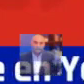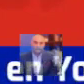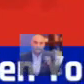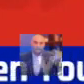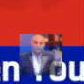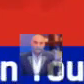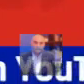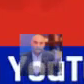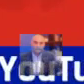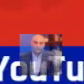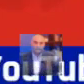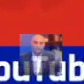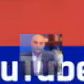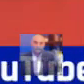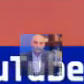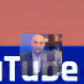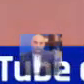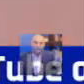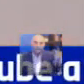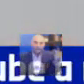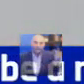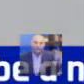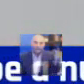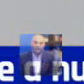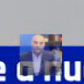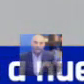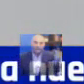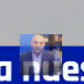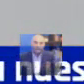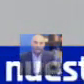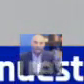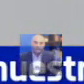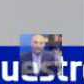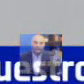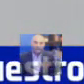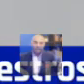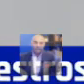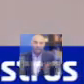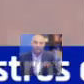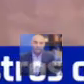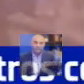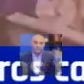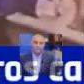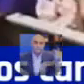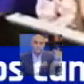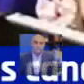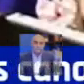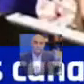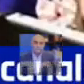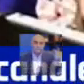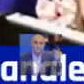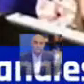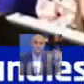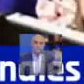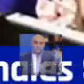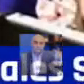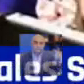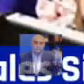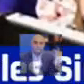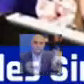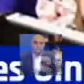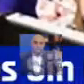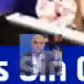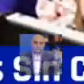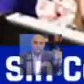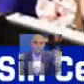presidente y contra todo lo que represente el gobierno federal, local y prácticamente la izquierda. Entonces,